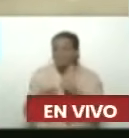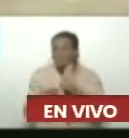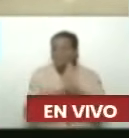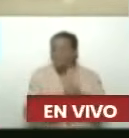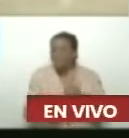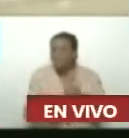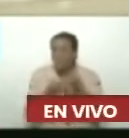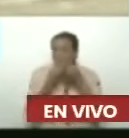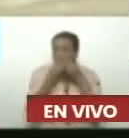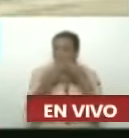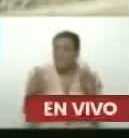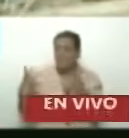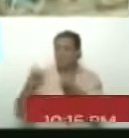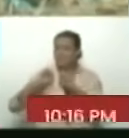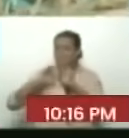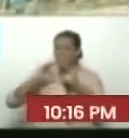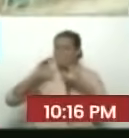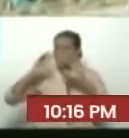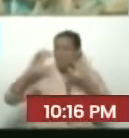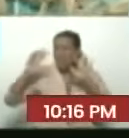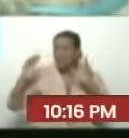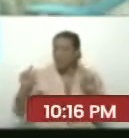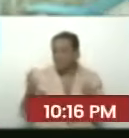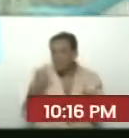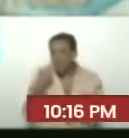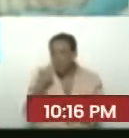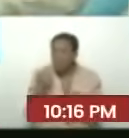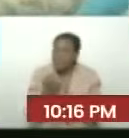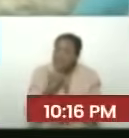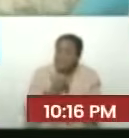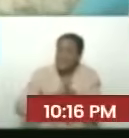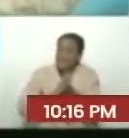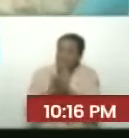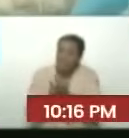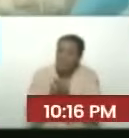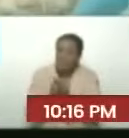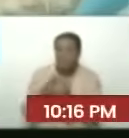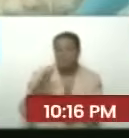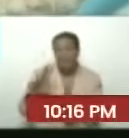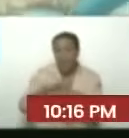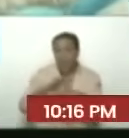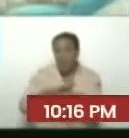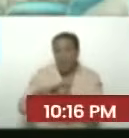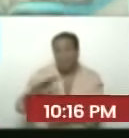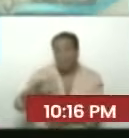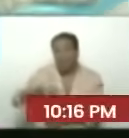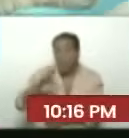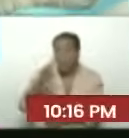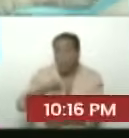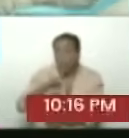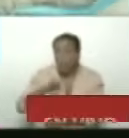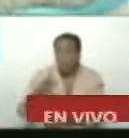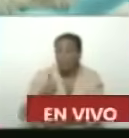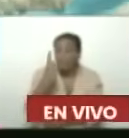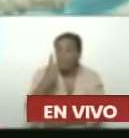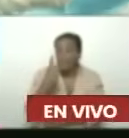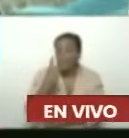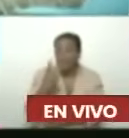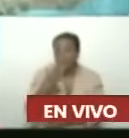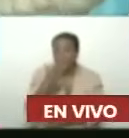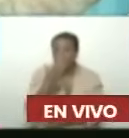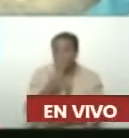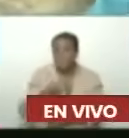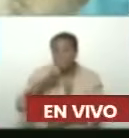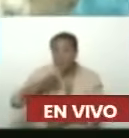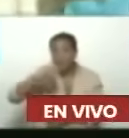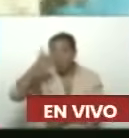quiero mostrarles algo maravilloso para ir despidiendo esta primera emisión de